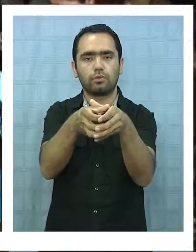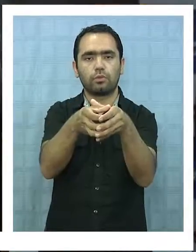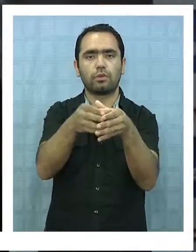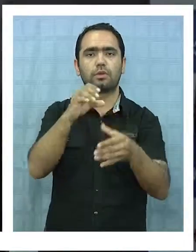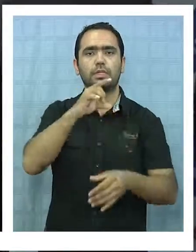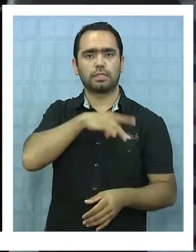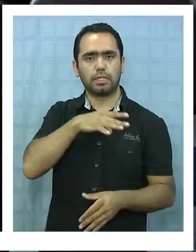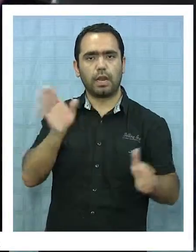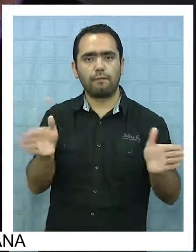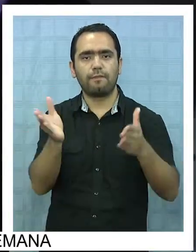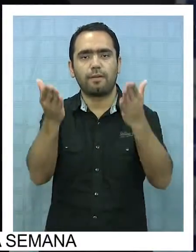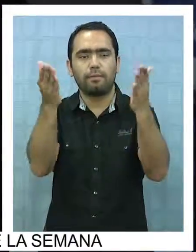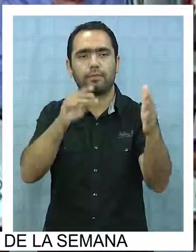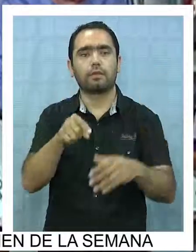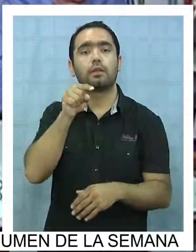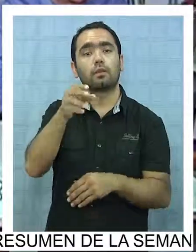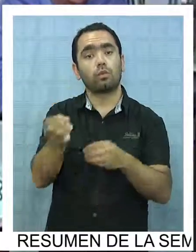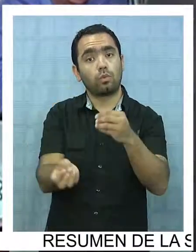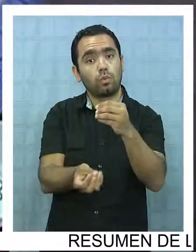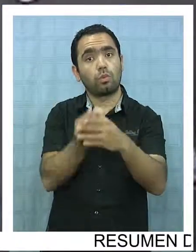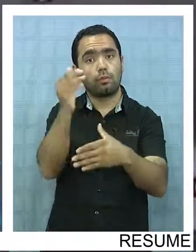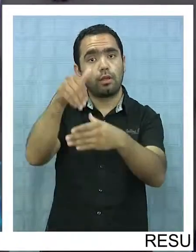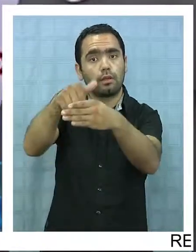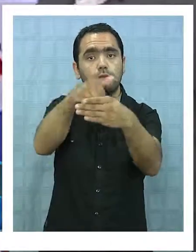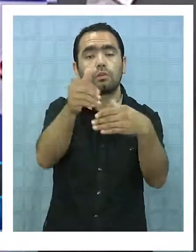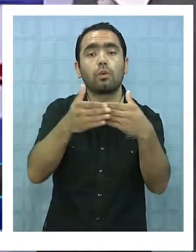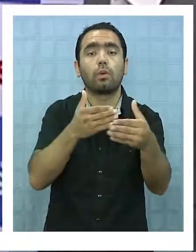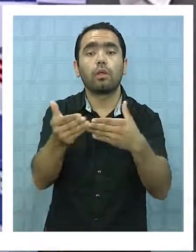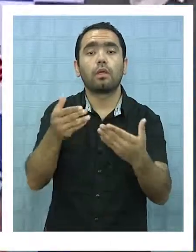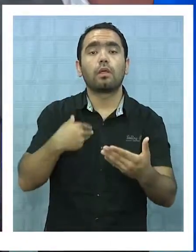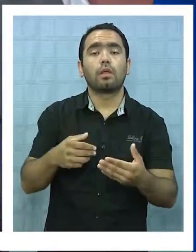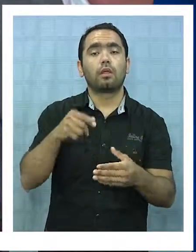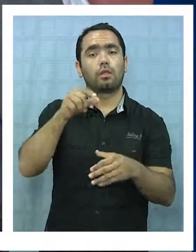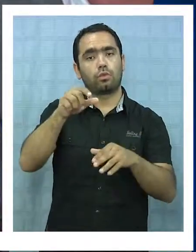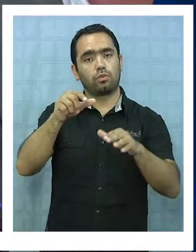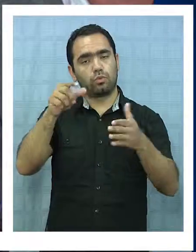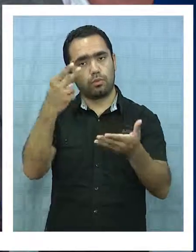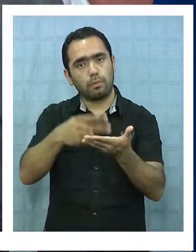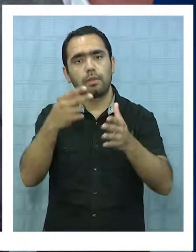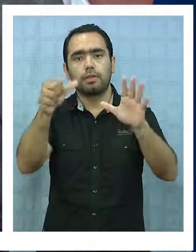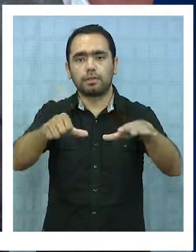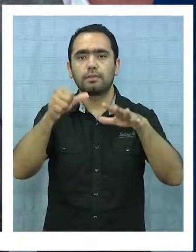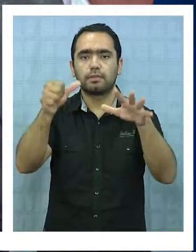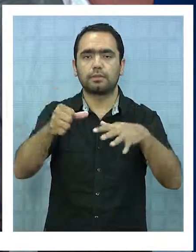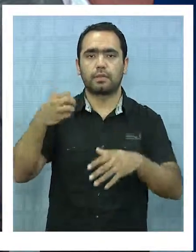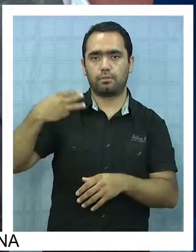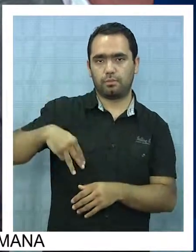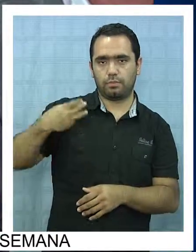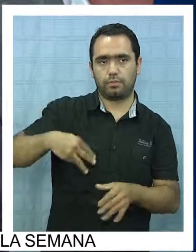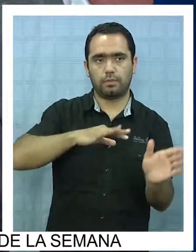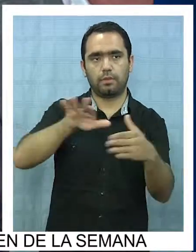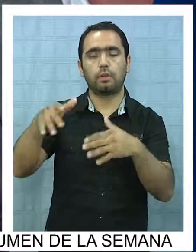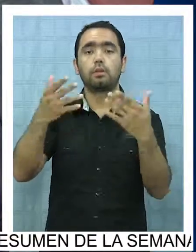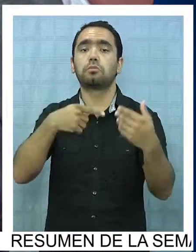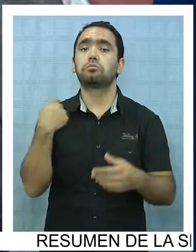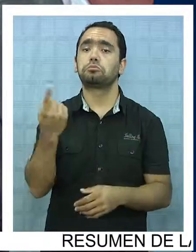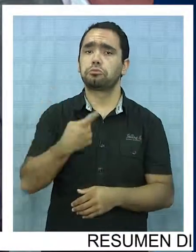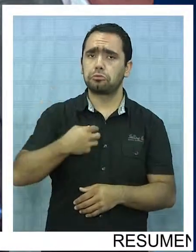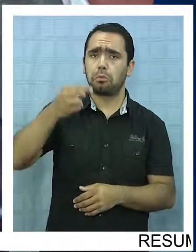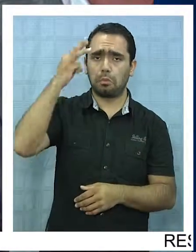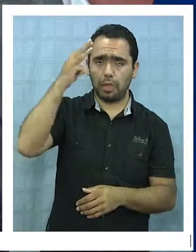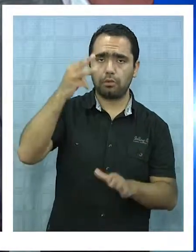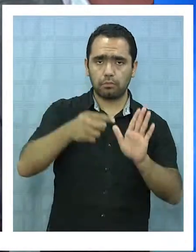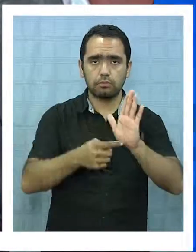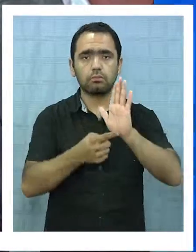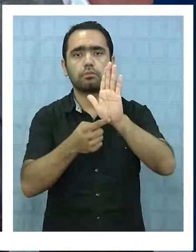desafío en las elecciones municipales del 2016. Estamos dando una señal de madurez política y